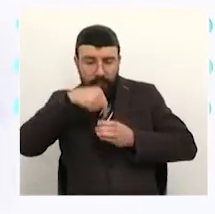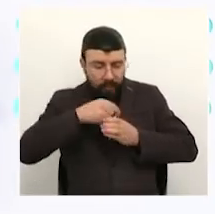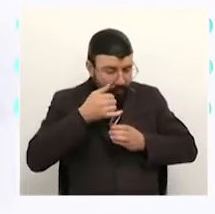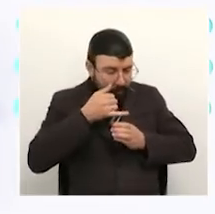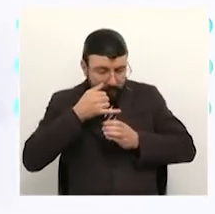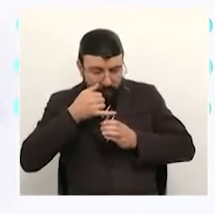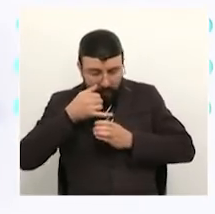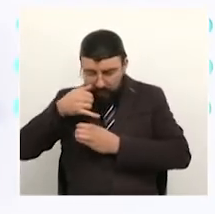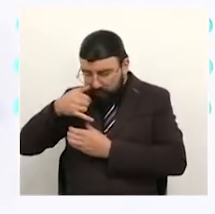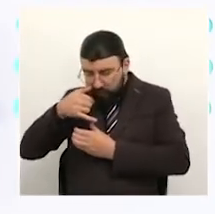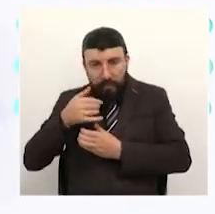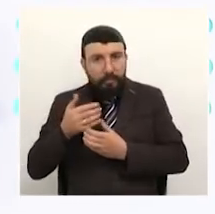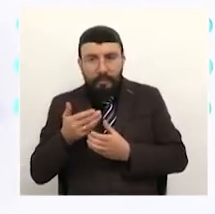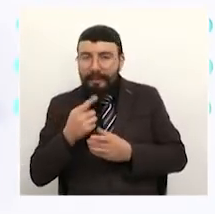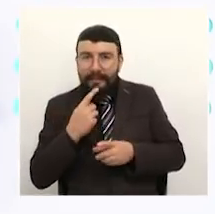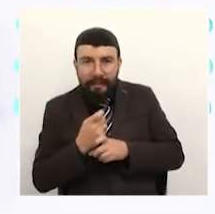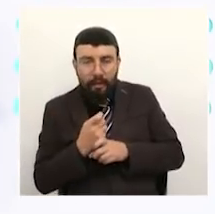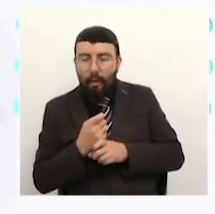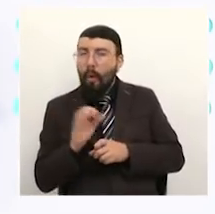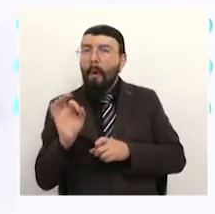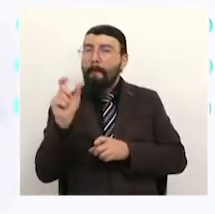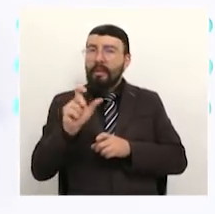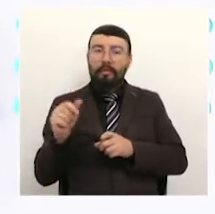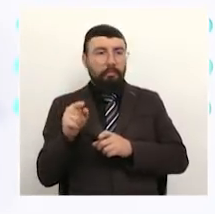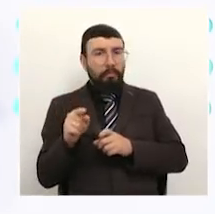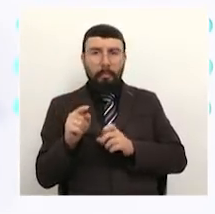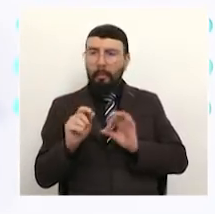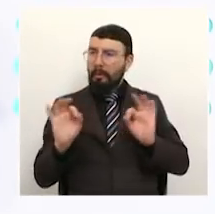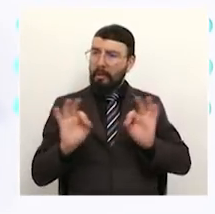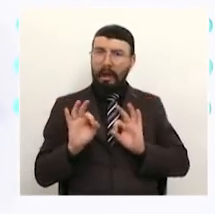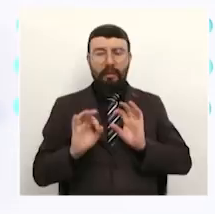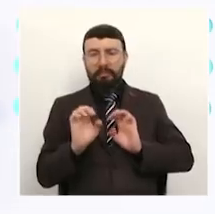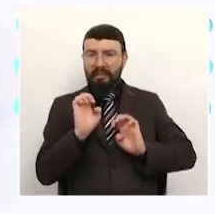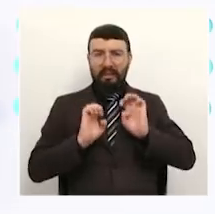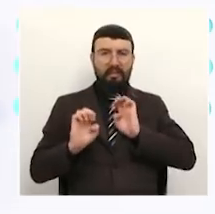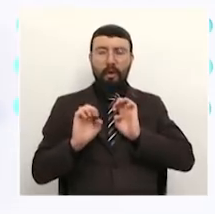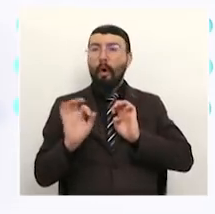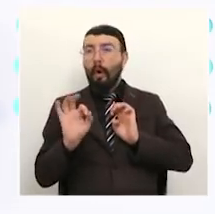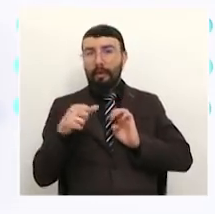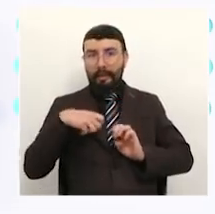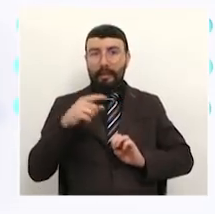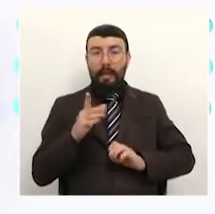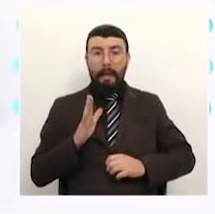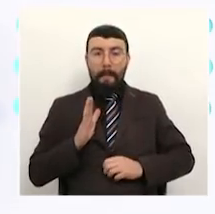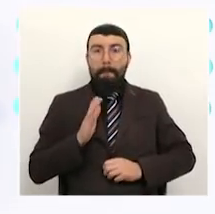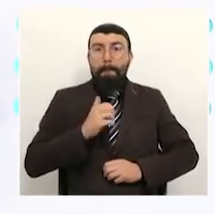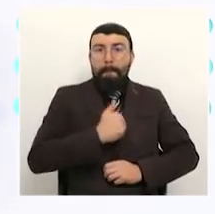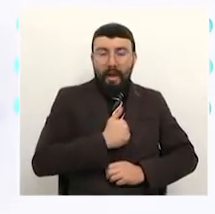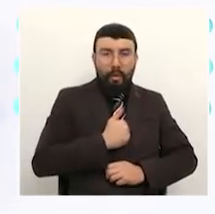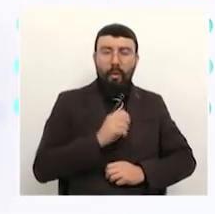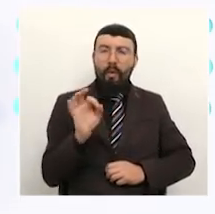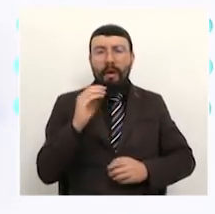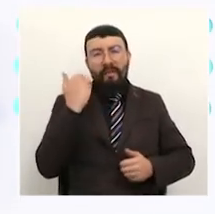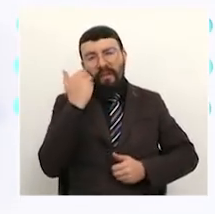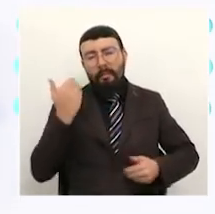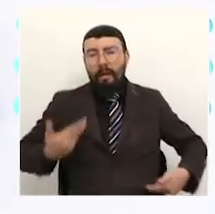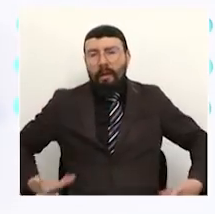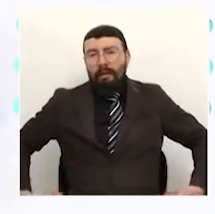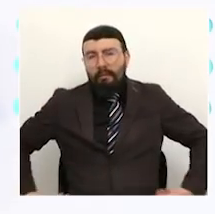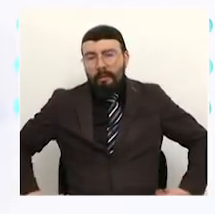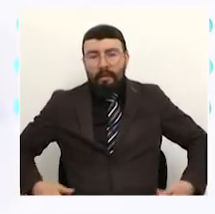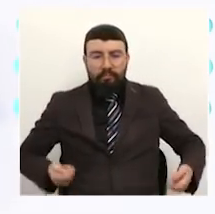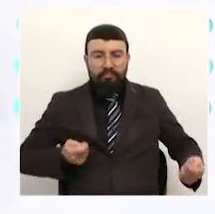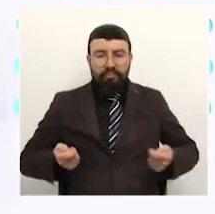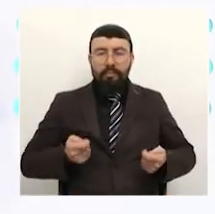cosas recordar que los pacientes que no son inmunocompetentes los pacientes que tengan vih que tengan una enfermedad reumatológica que estén el manejo con